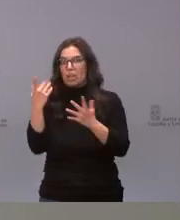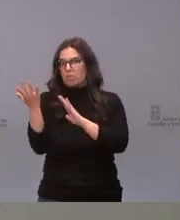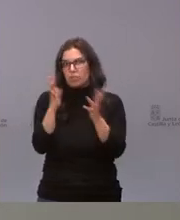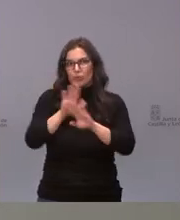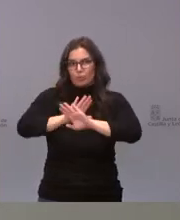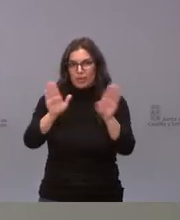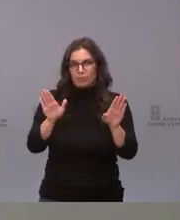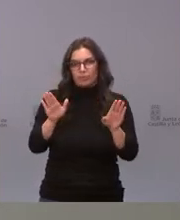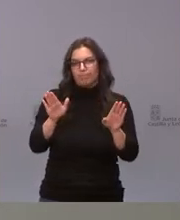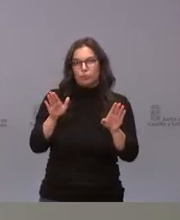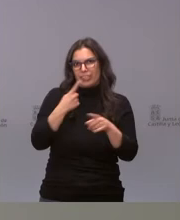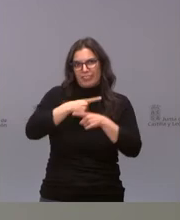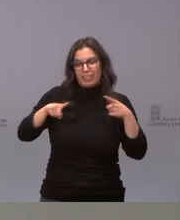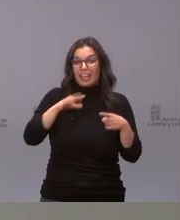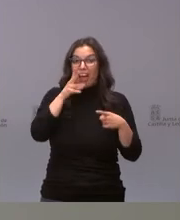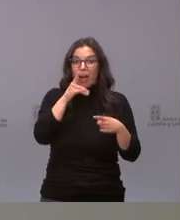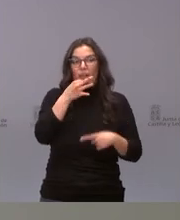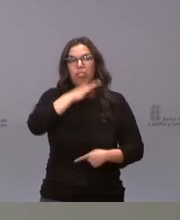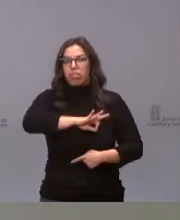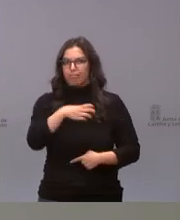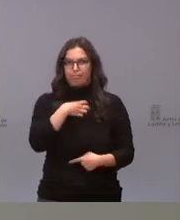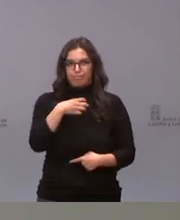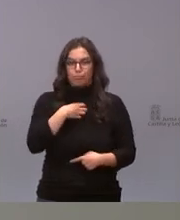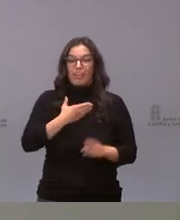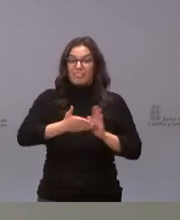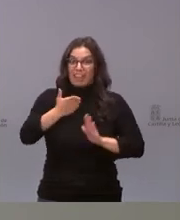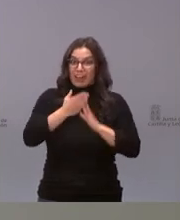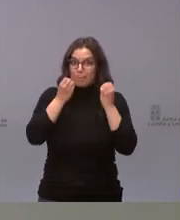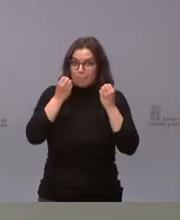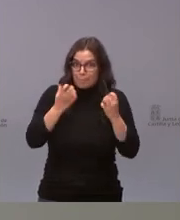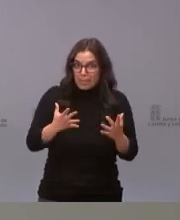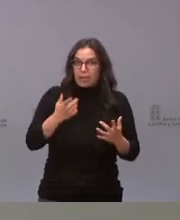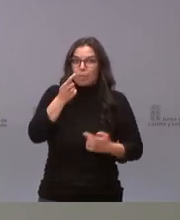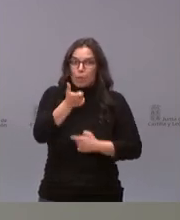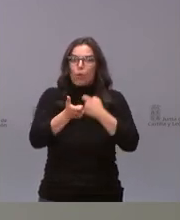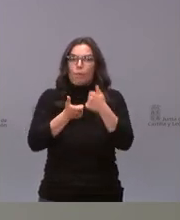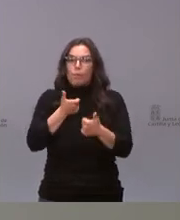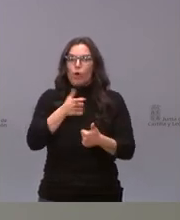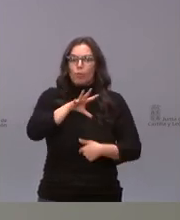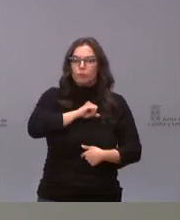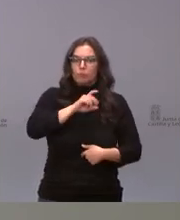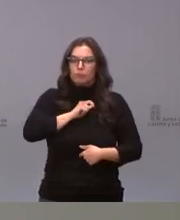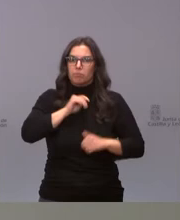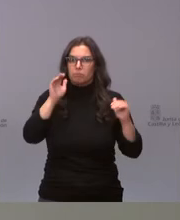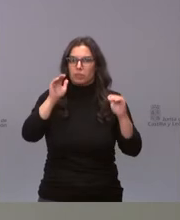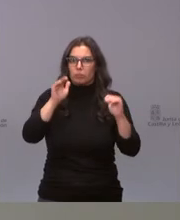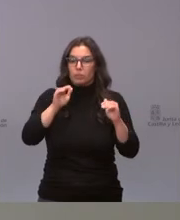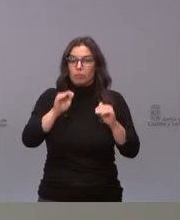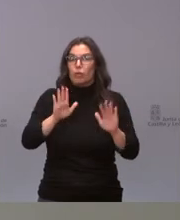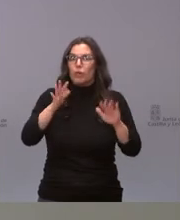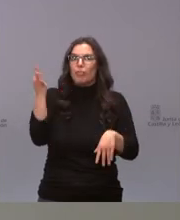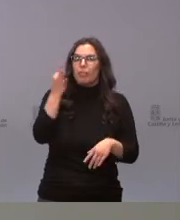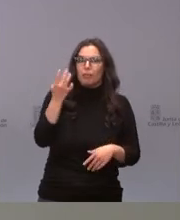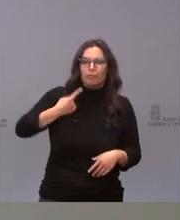No podemos relajarnos en estas semanas. Vamos bien, estamos alcanzando niveles bajos de contagio, pero debemos seguir